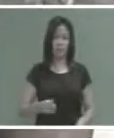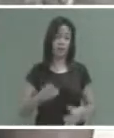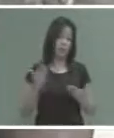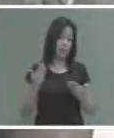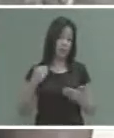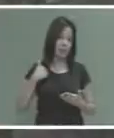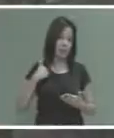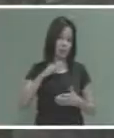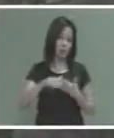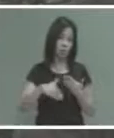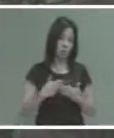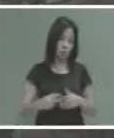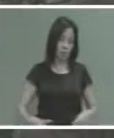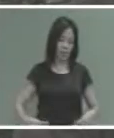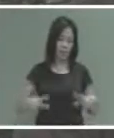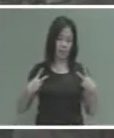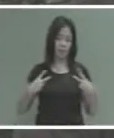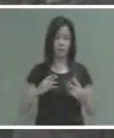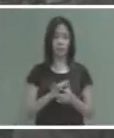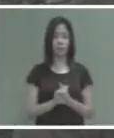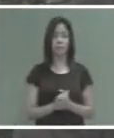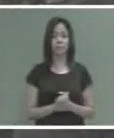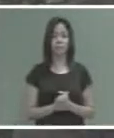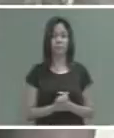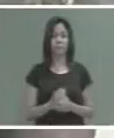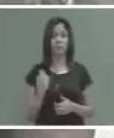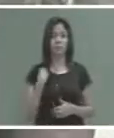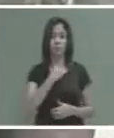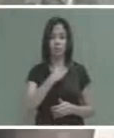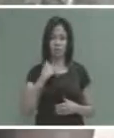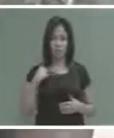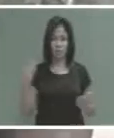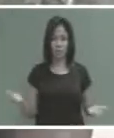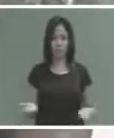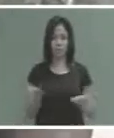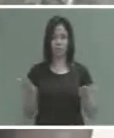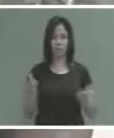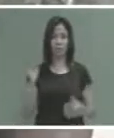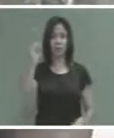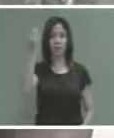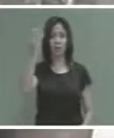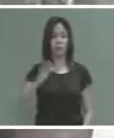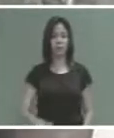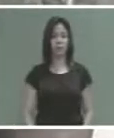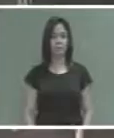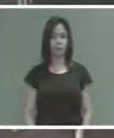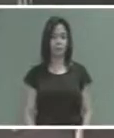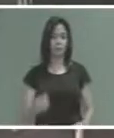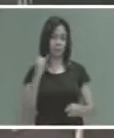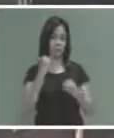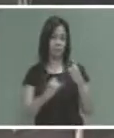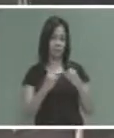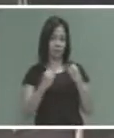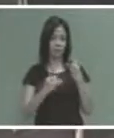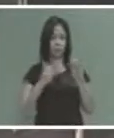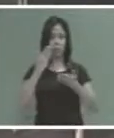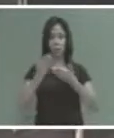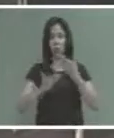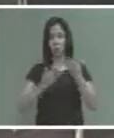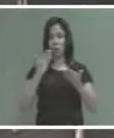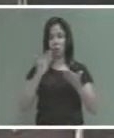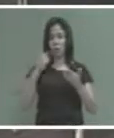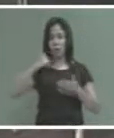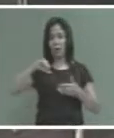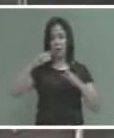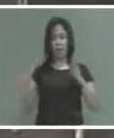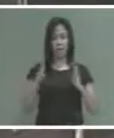vida. Así que esos son los parámetros que yo creo que tenemos que inculcarle a los jóvenes. Muy bien. Bueno, para finalizar, un mensaje al